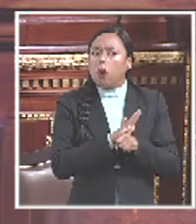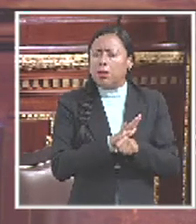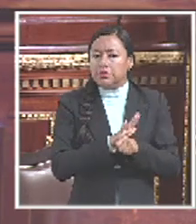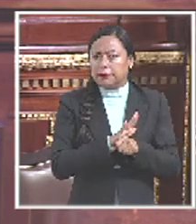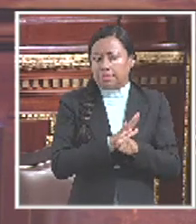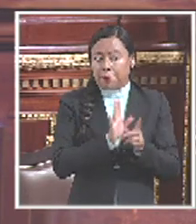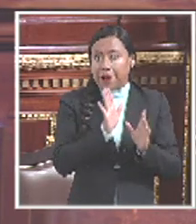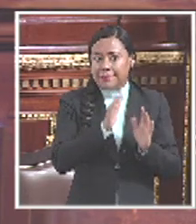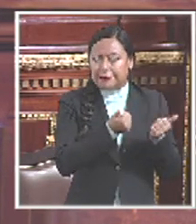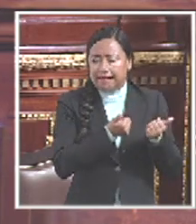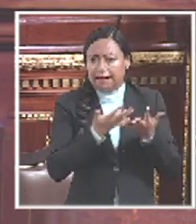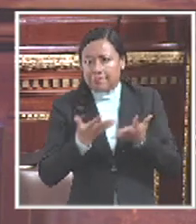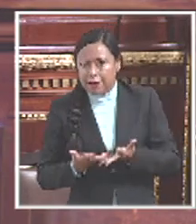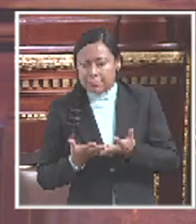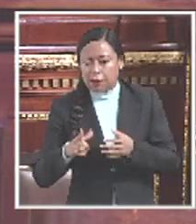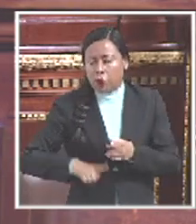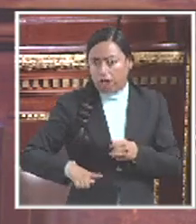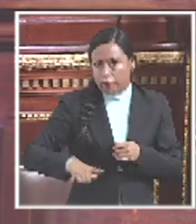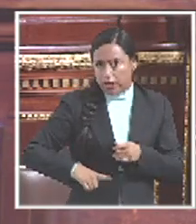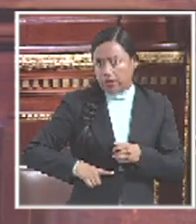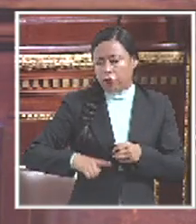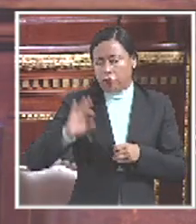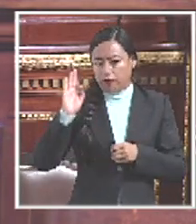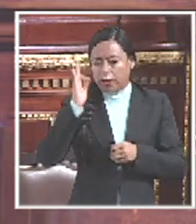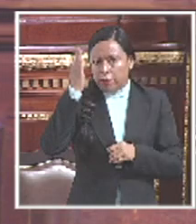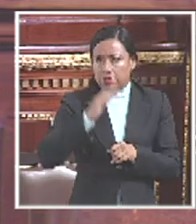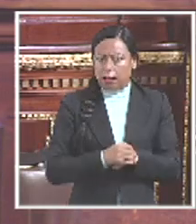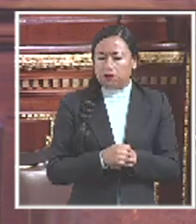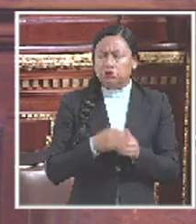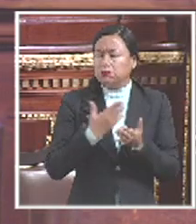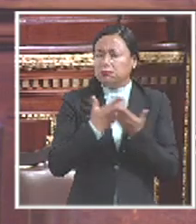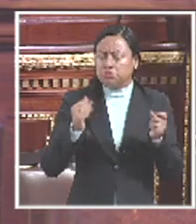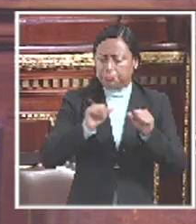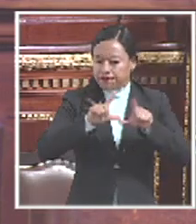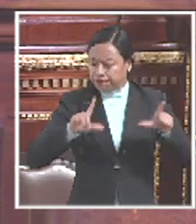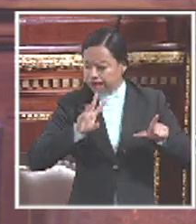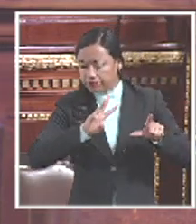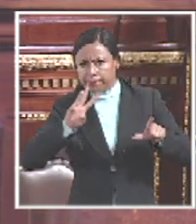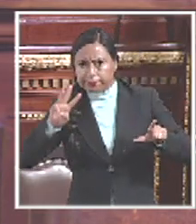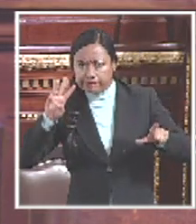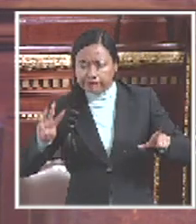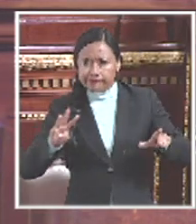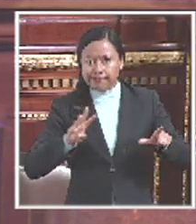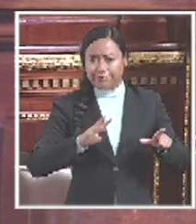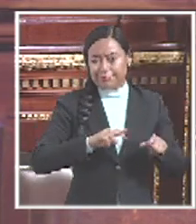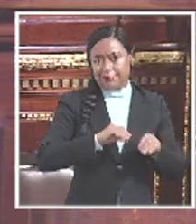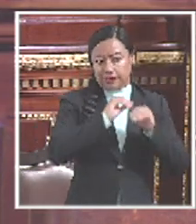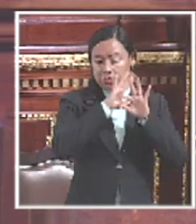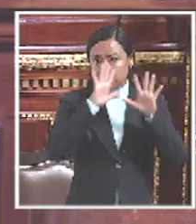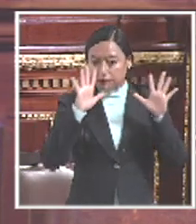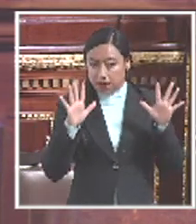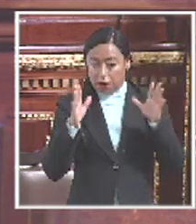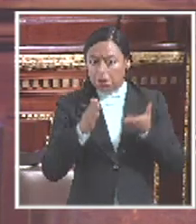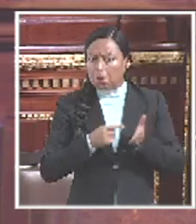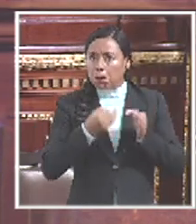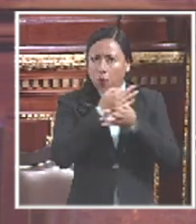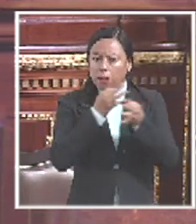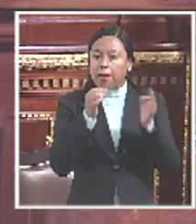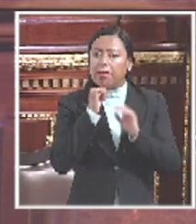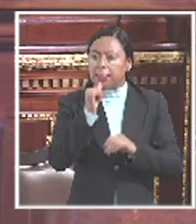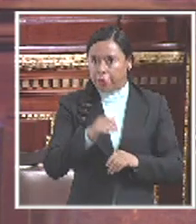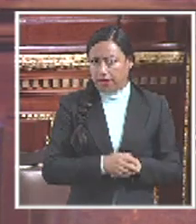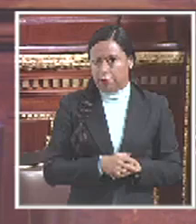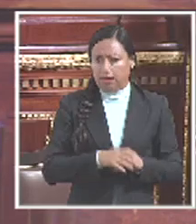caso? ¿Por qué no está publicado ningún portal en transparencia? ¿Por qué no se ha presentado y explicado